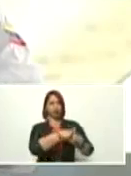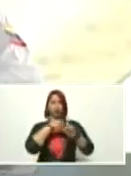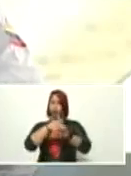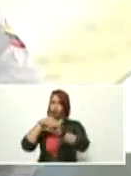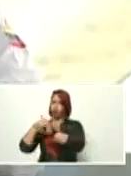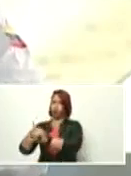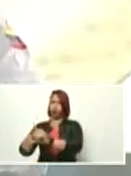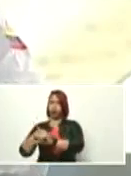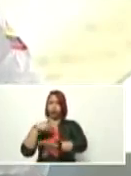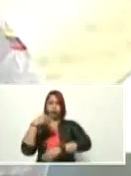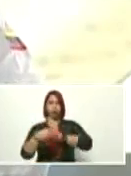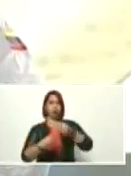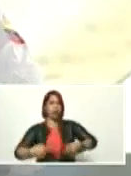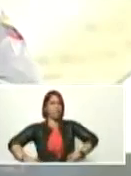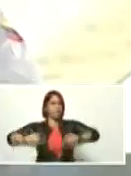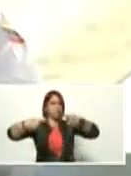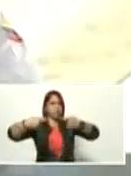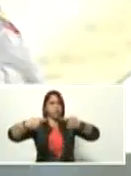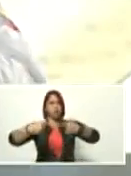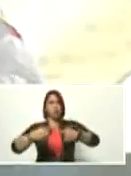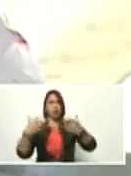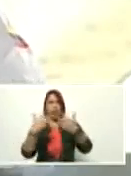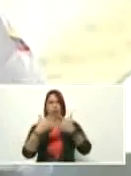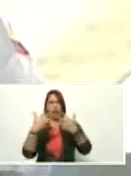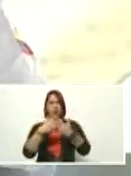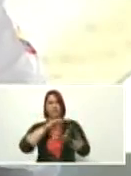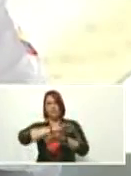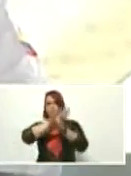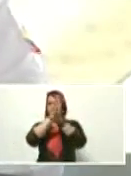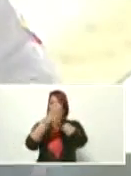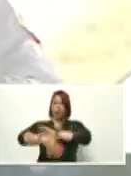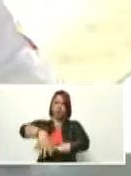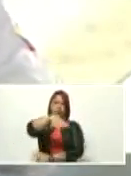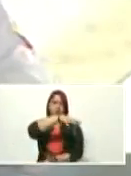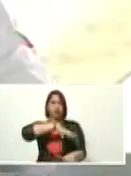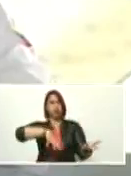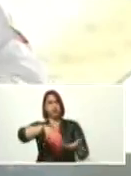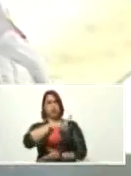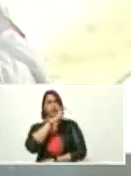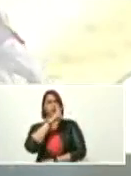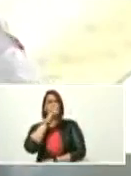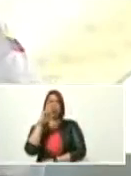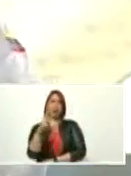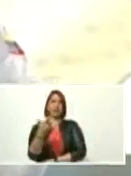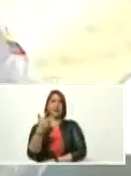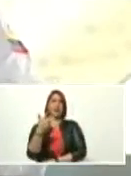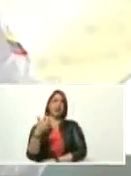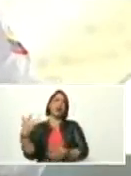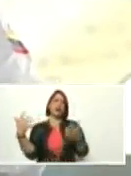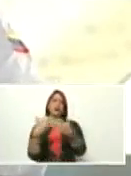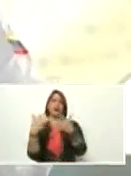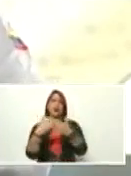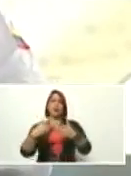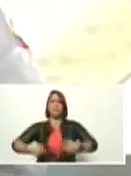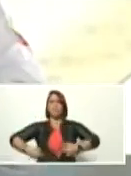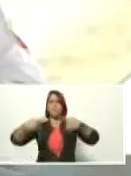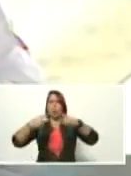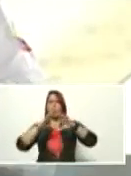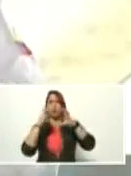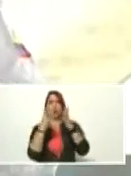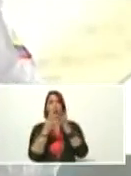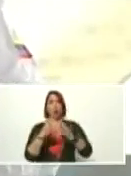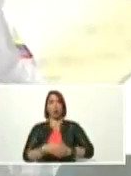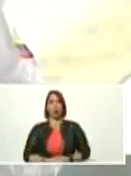llevar a una guerra desastrosa, a una tercera guerra mundial. Se